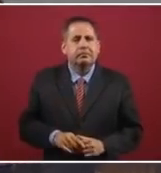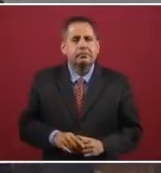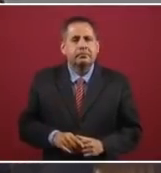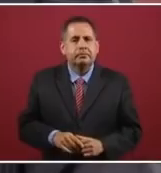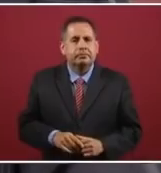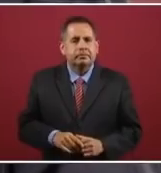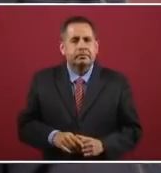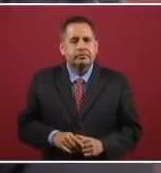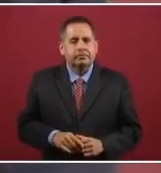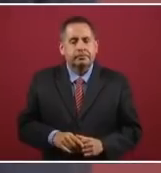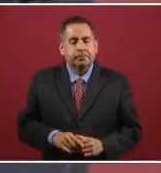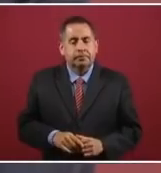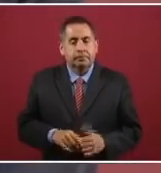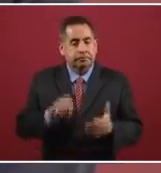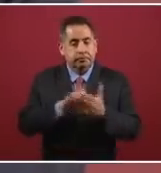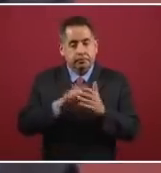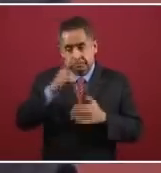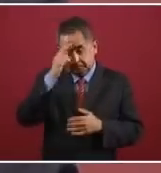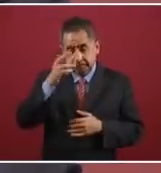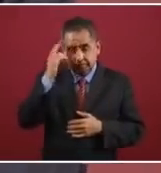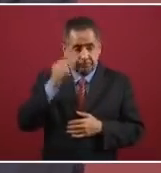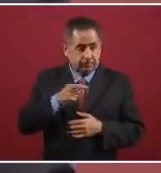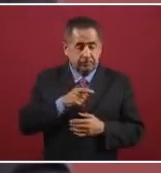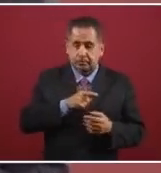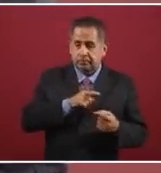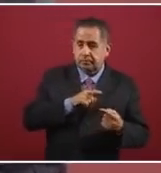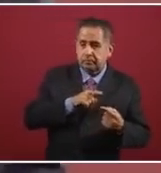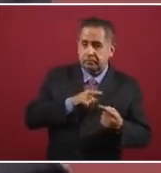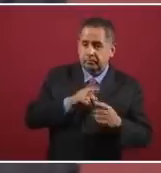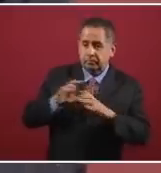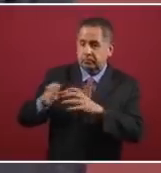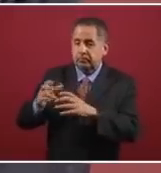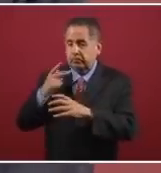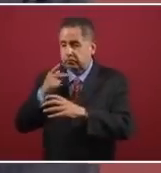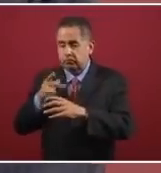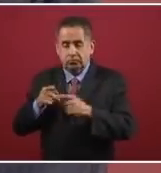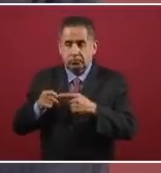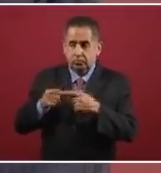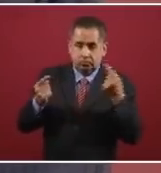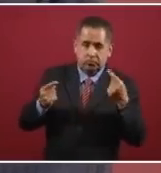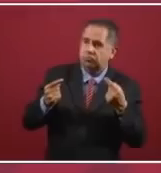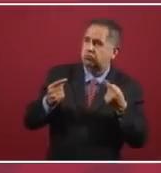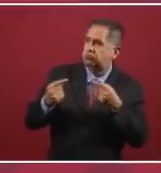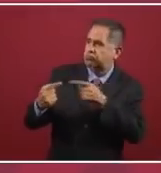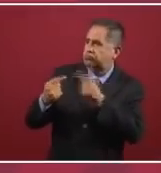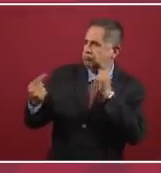Por ejemplo, los cuestionamientos a nosotros que estábamos en la oposición